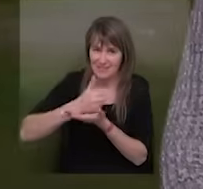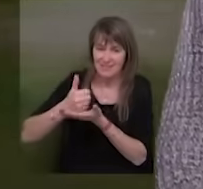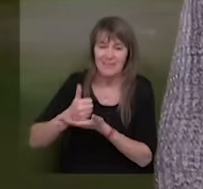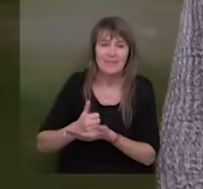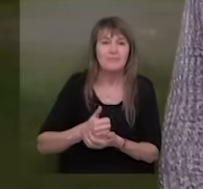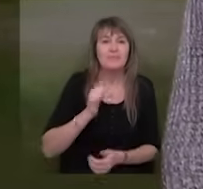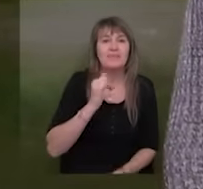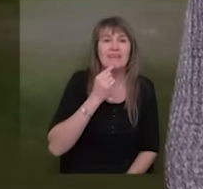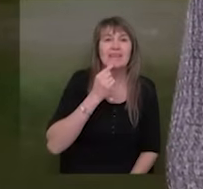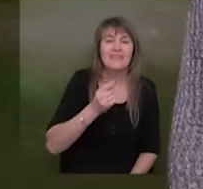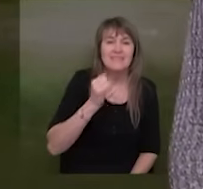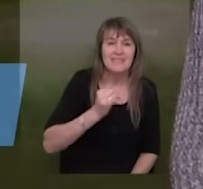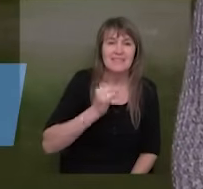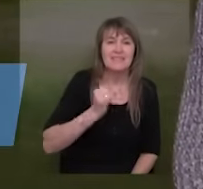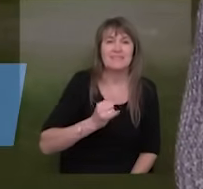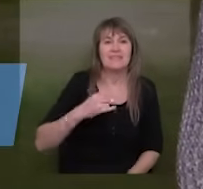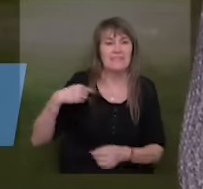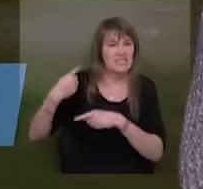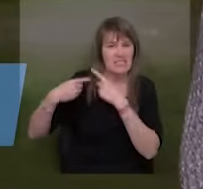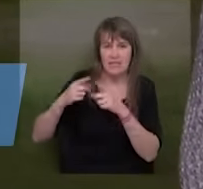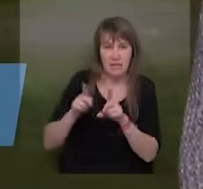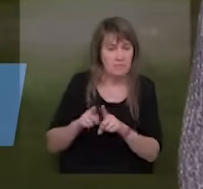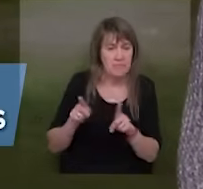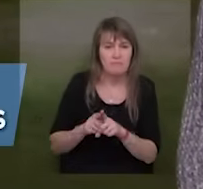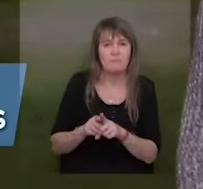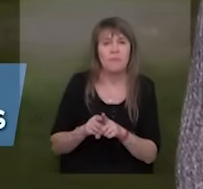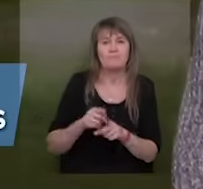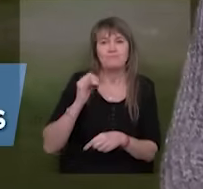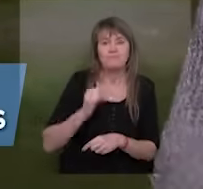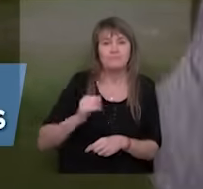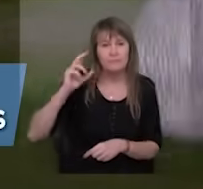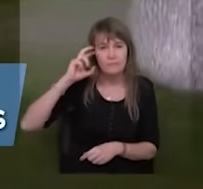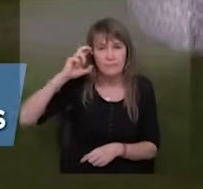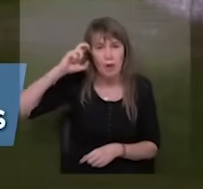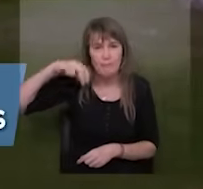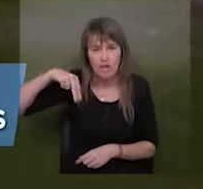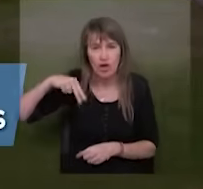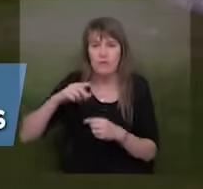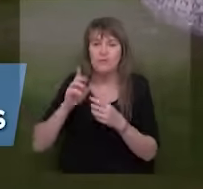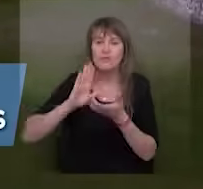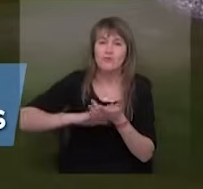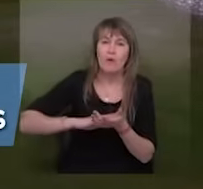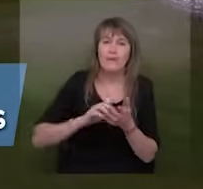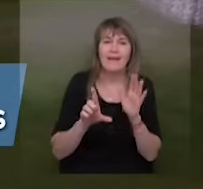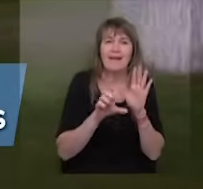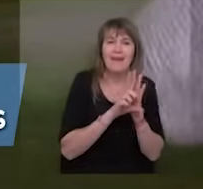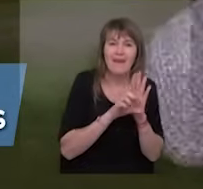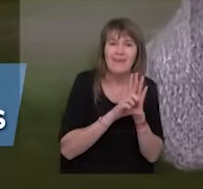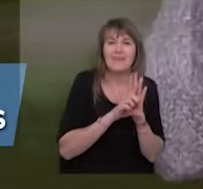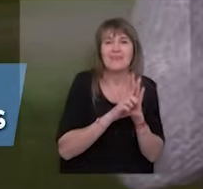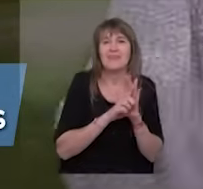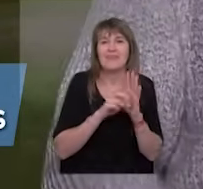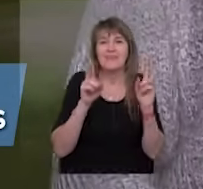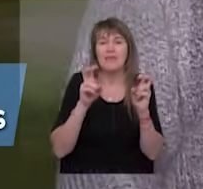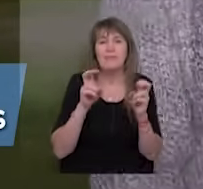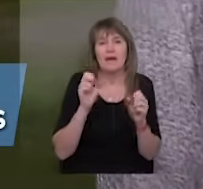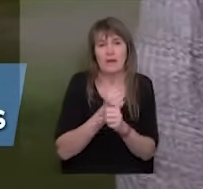como decías eh siguen las derivaciones eh Y las opiniones a propósito de la ley de financiamiento político aprobada